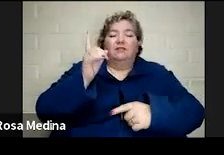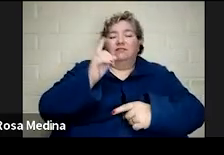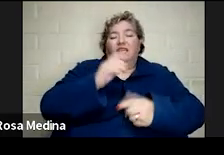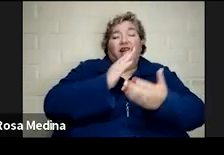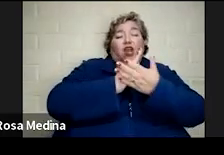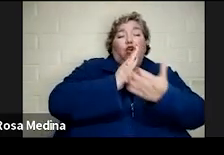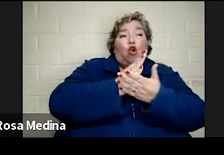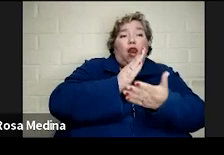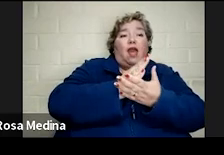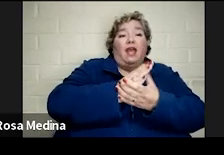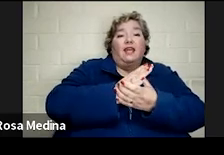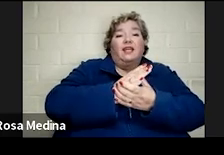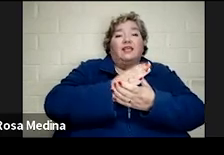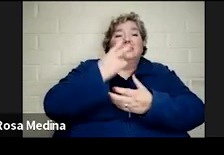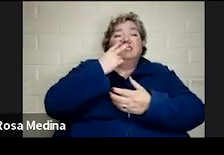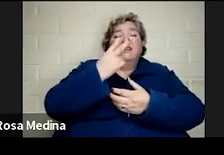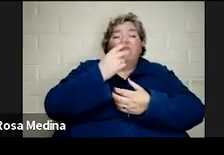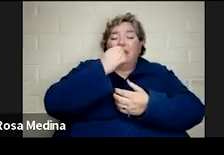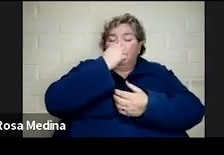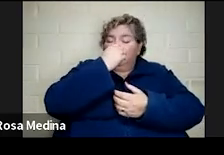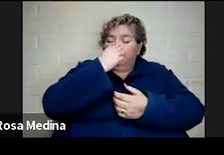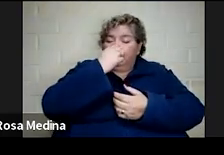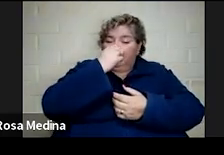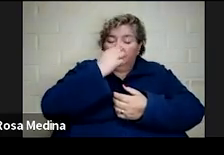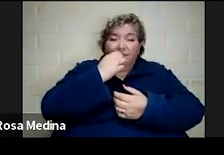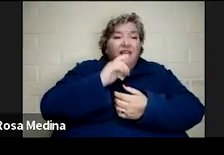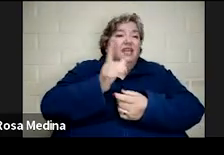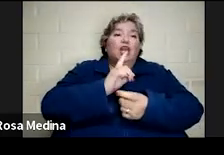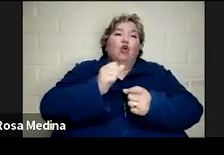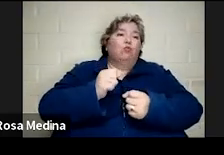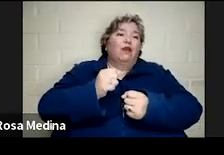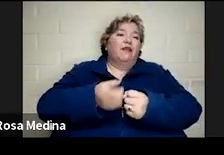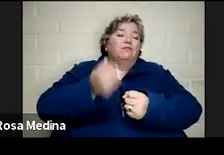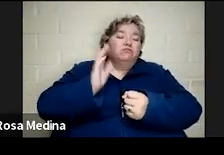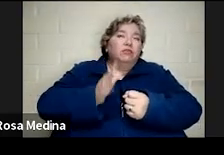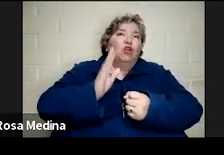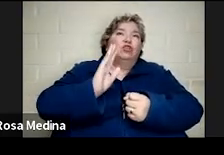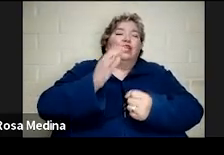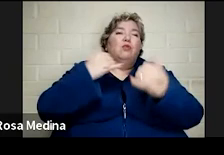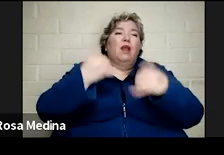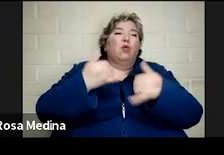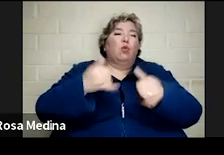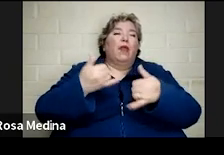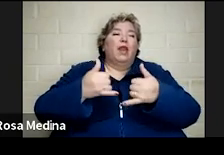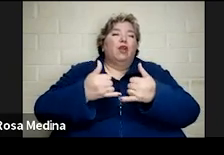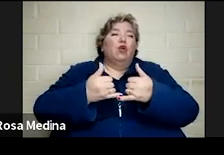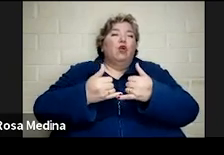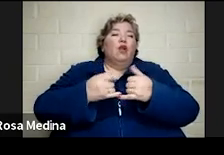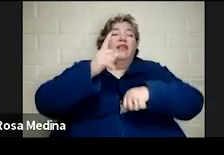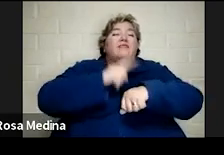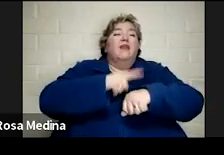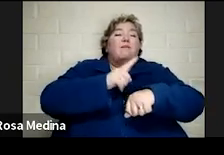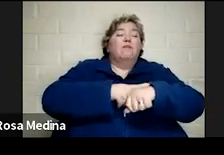nota cuando no pueden como seguir juegos de corta duración, como de menos de 3 minutos, pero la